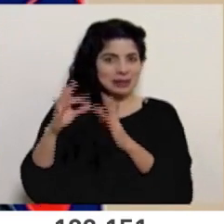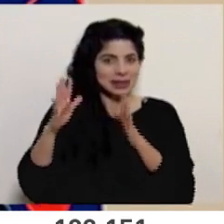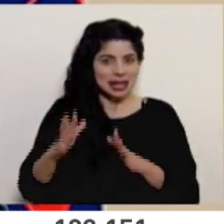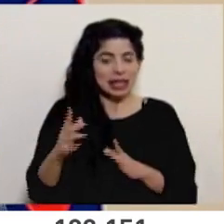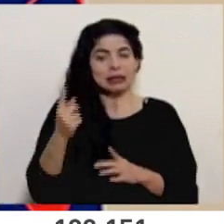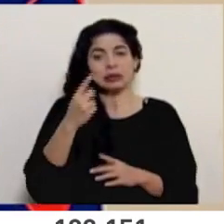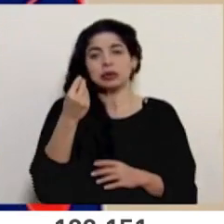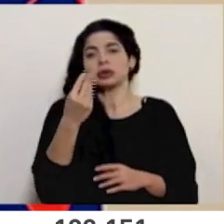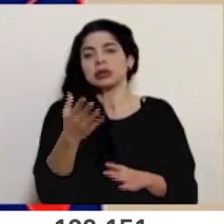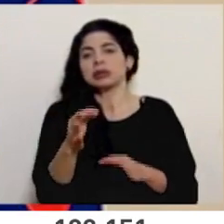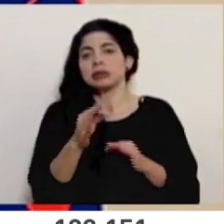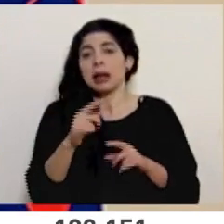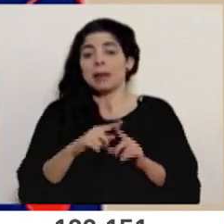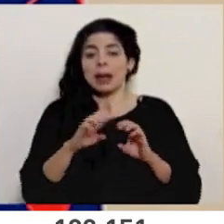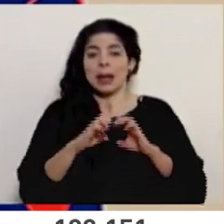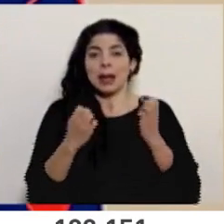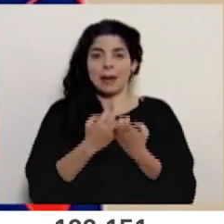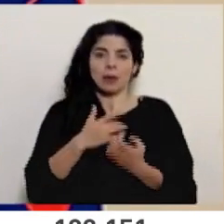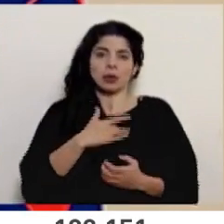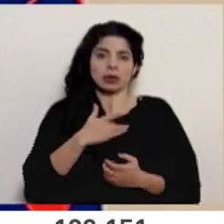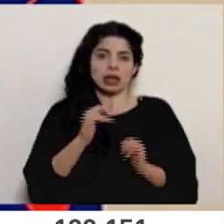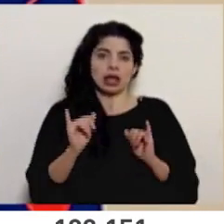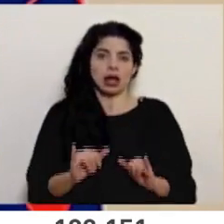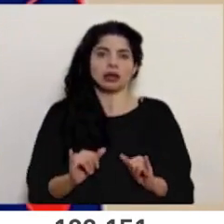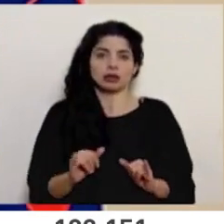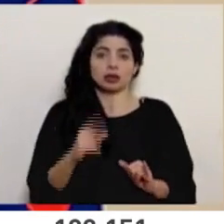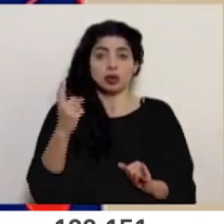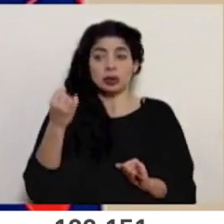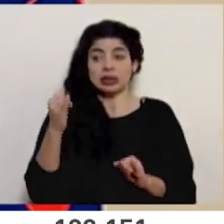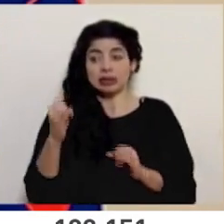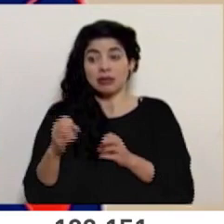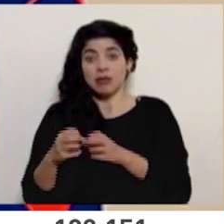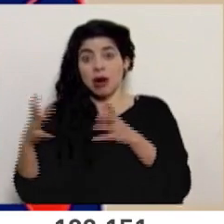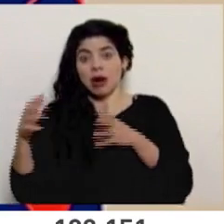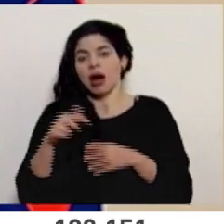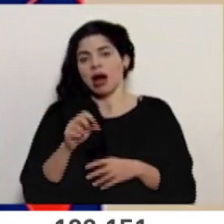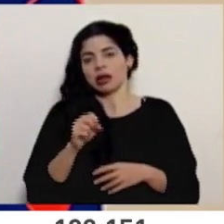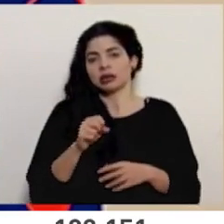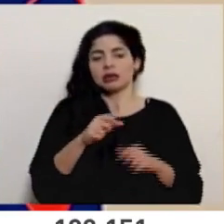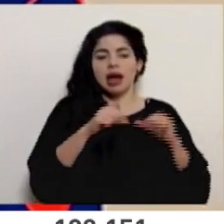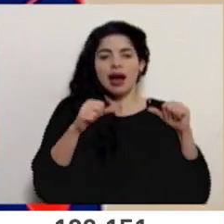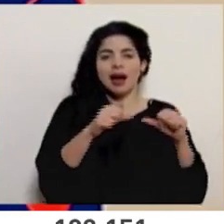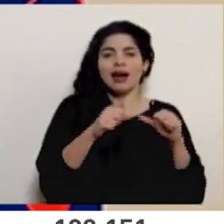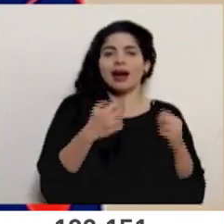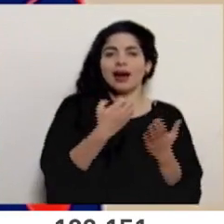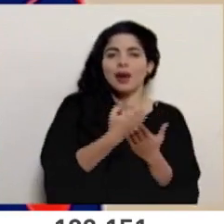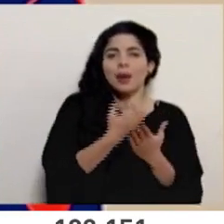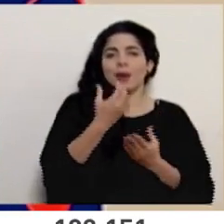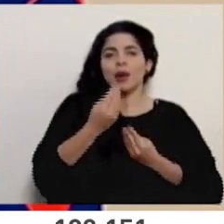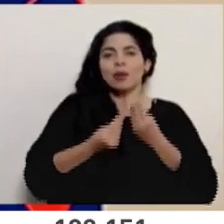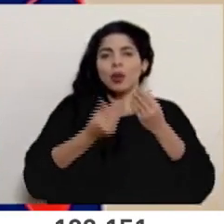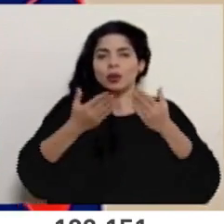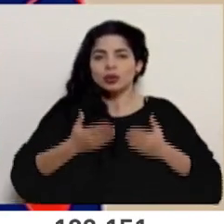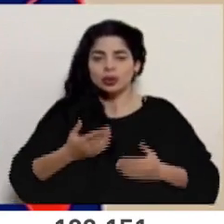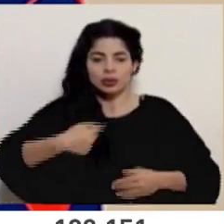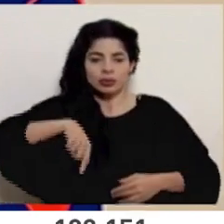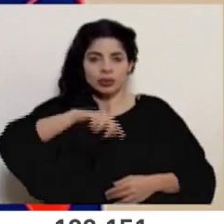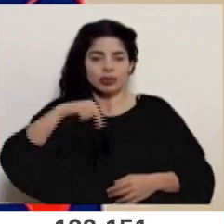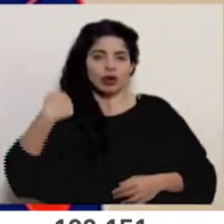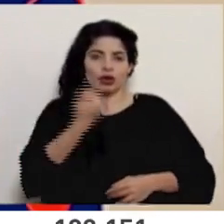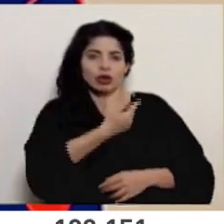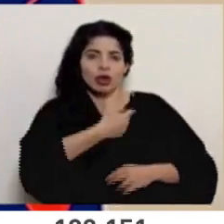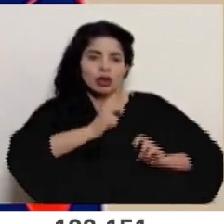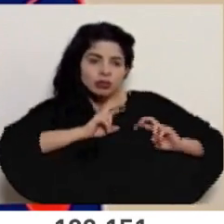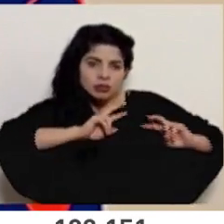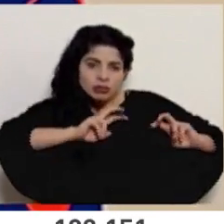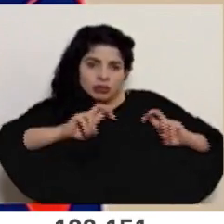que es el sentir del equipo, tanto de la parte económica, de la parte productiva, que hacemos un balance de todas